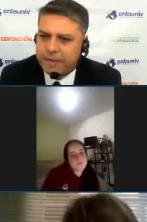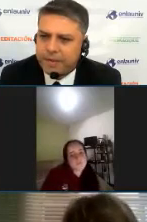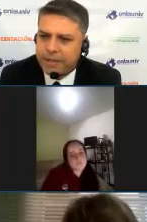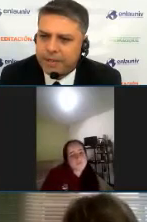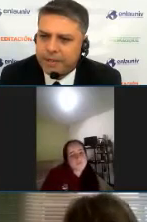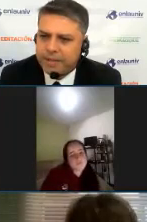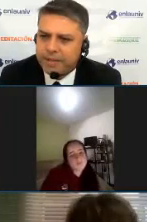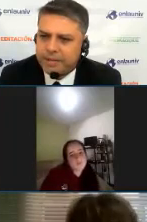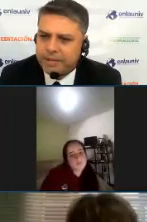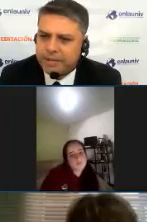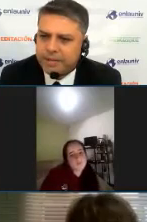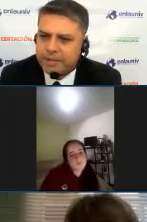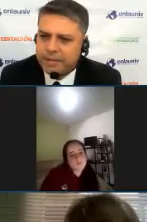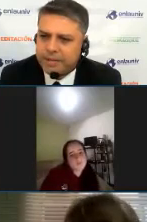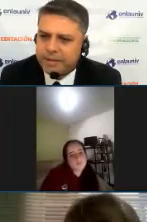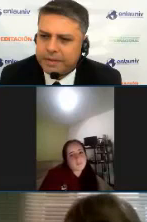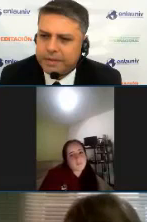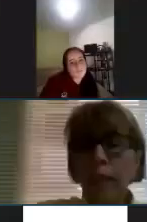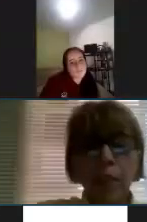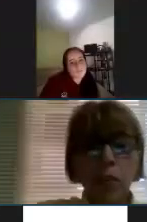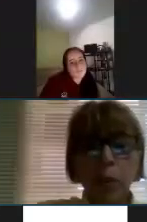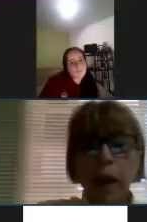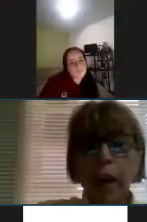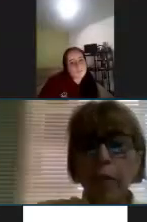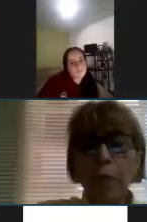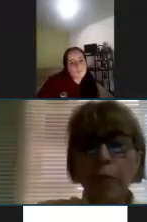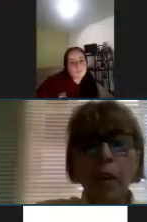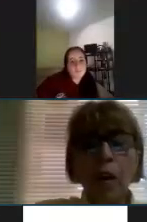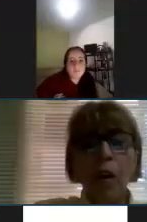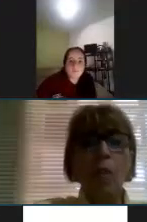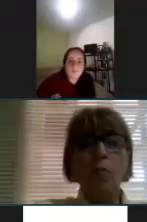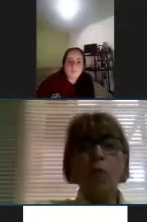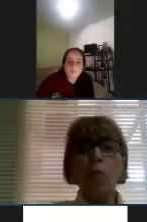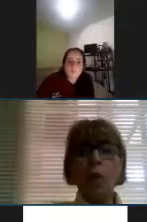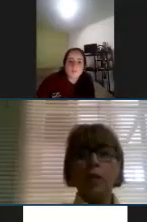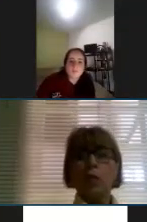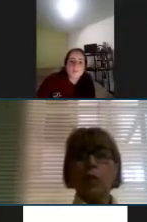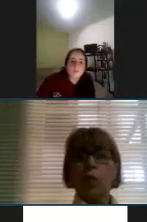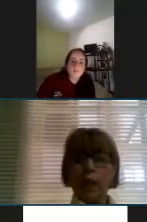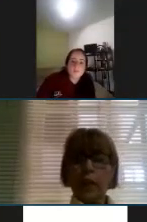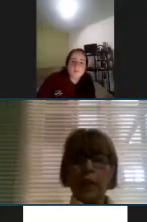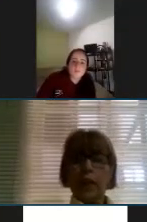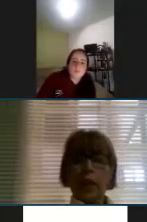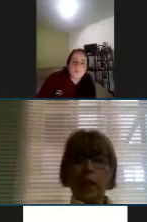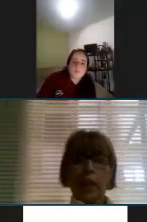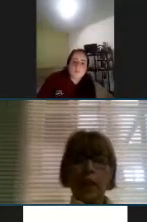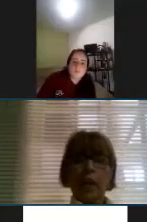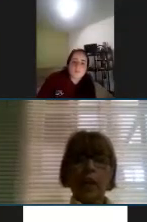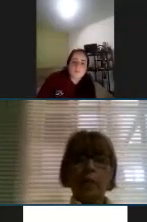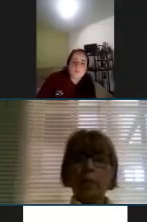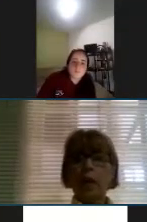pudiese ubicarse como parte del derecho público y del derecho privado. Perfecto. Por cuanto